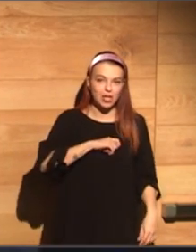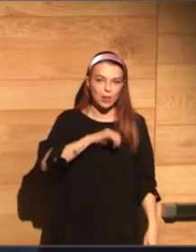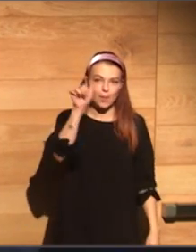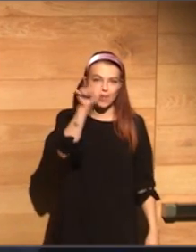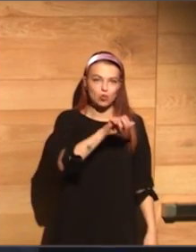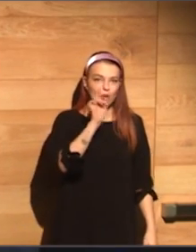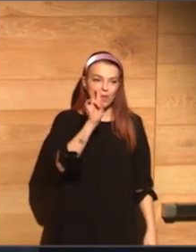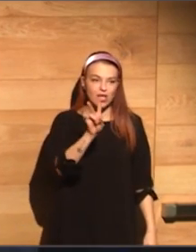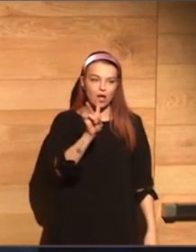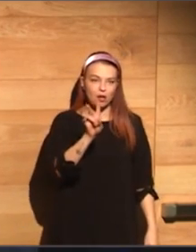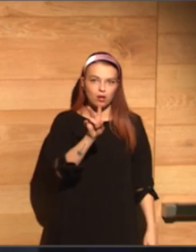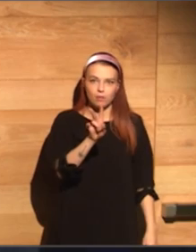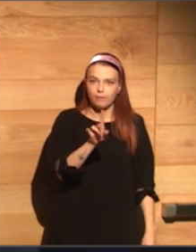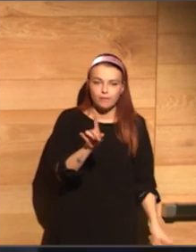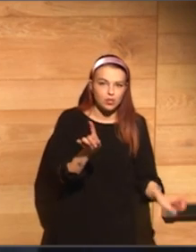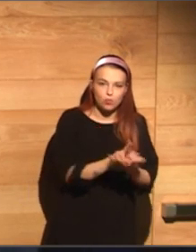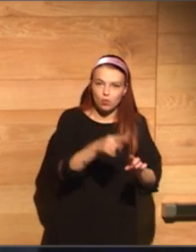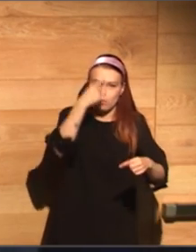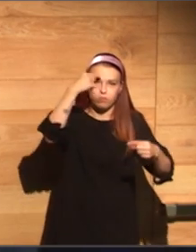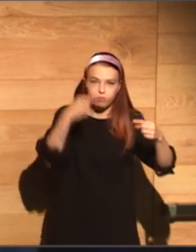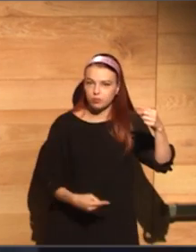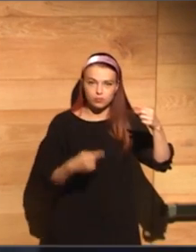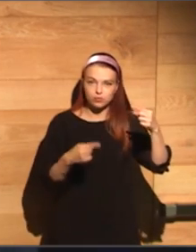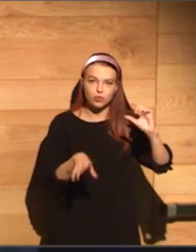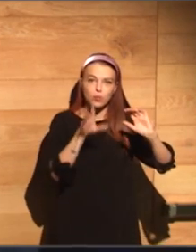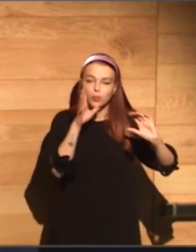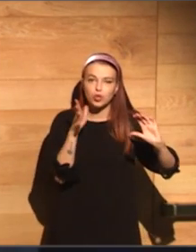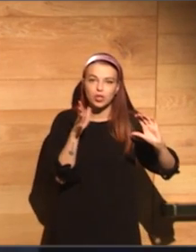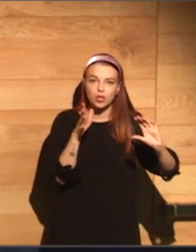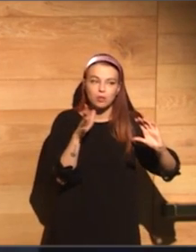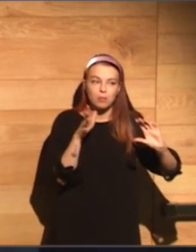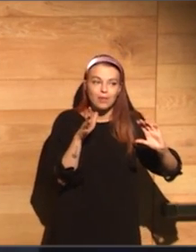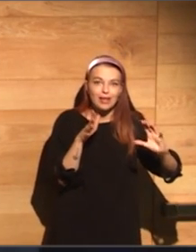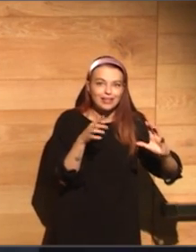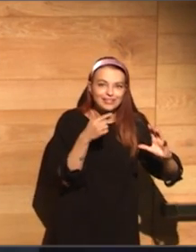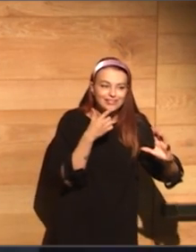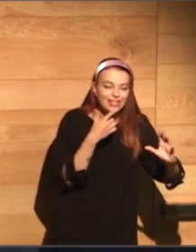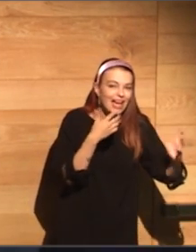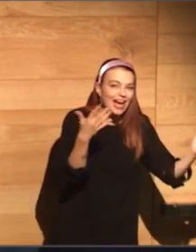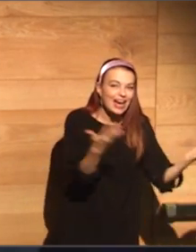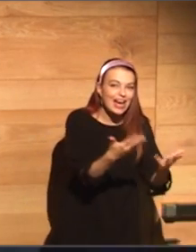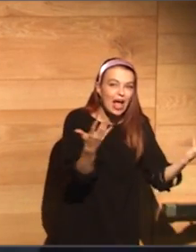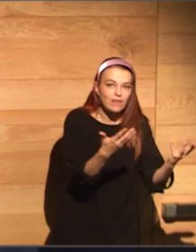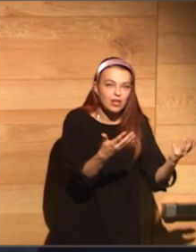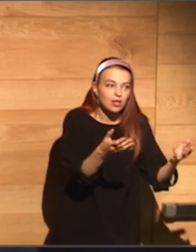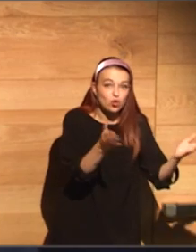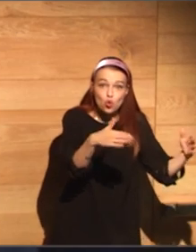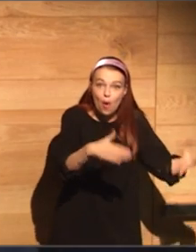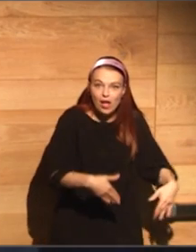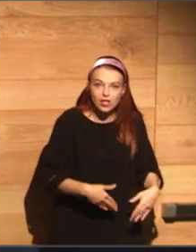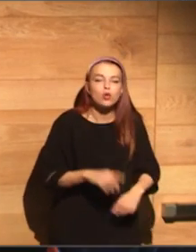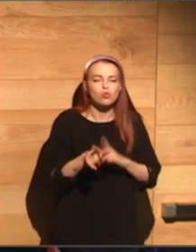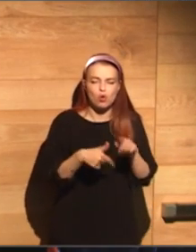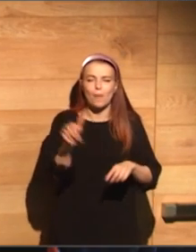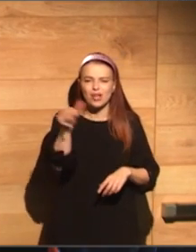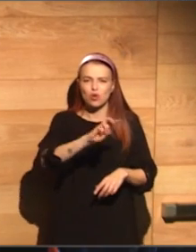a modo de catarsis, sí, porque encima se estaba haciendo sin ninguna gravedad. Eso sucedería más tarde con la vaquilla por otras razones.